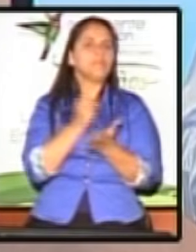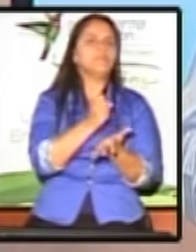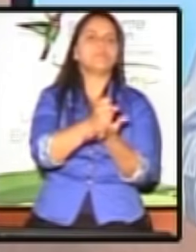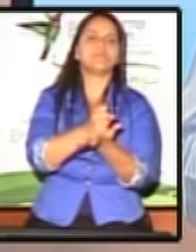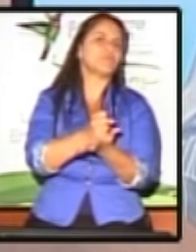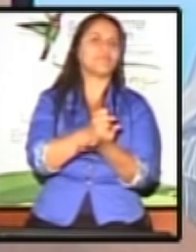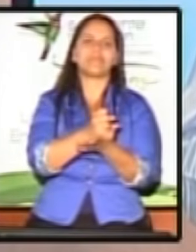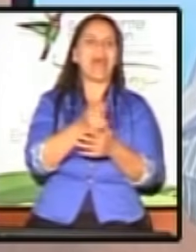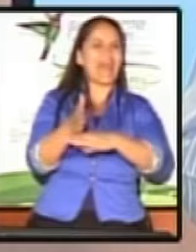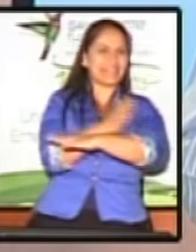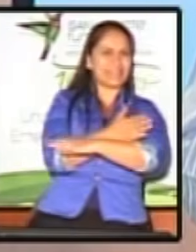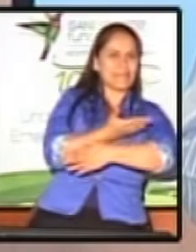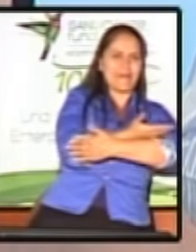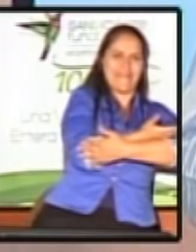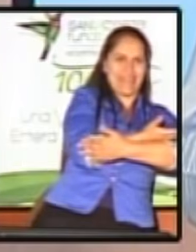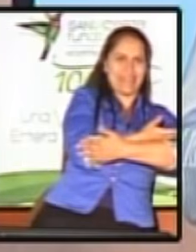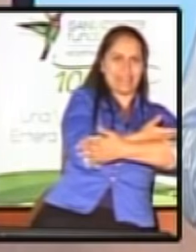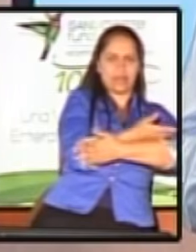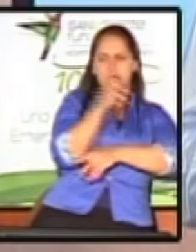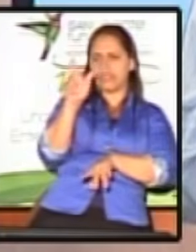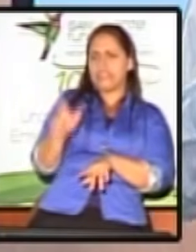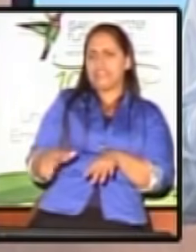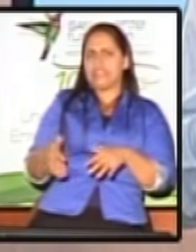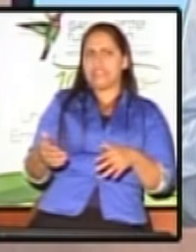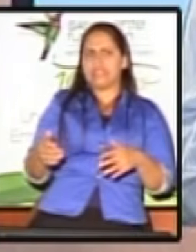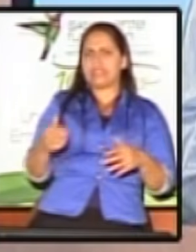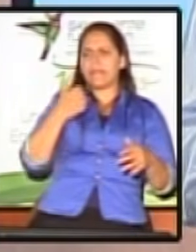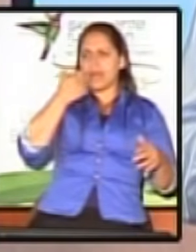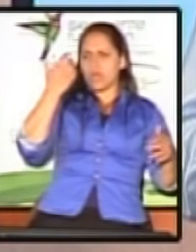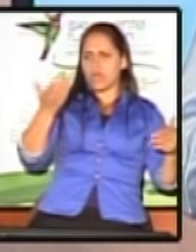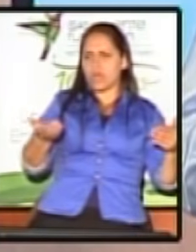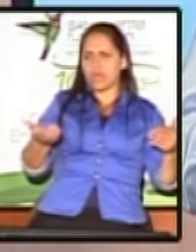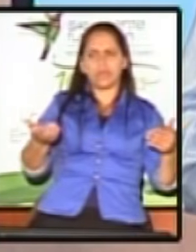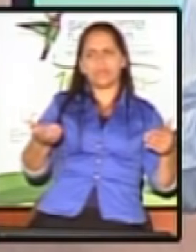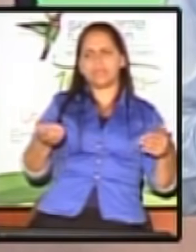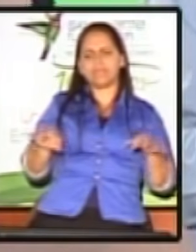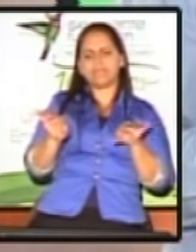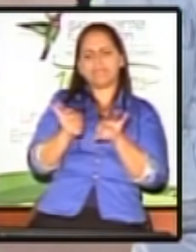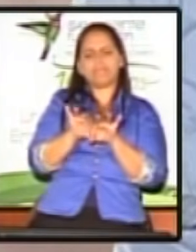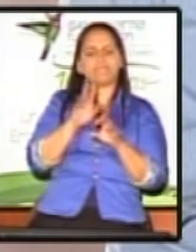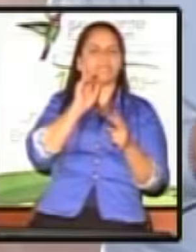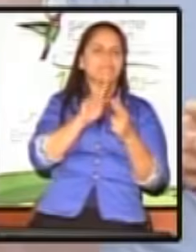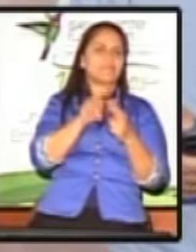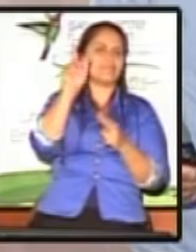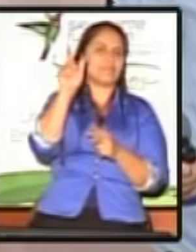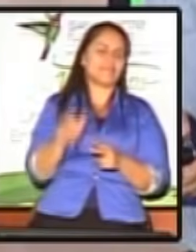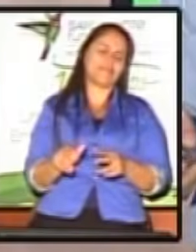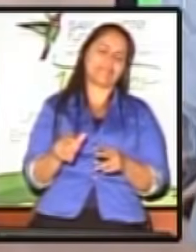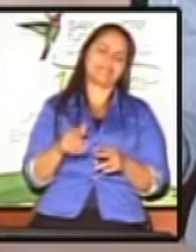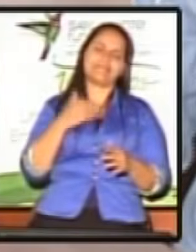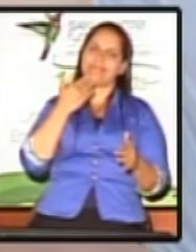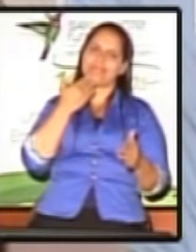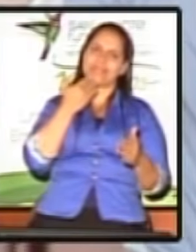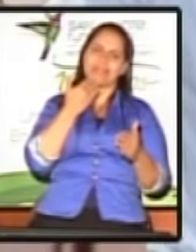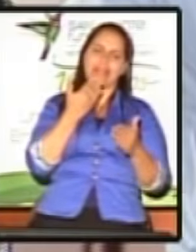ese bebé que les mostraba al principio, si vemos algo más, algo que trasciende. Eso era todo